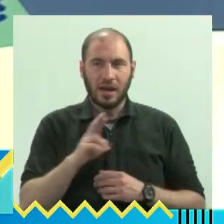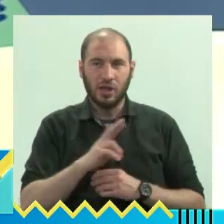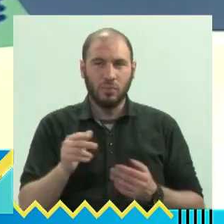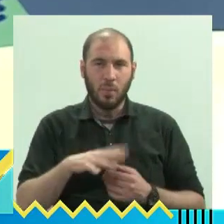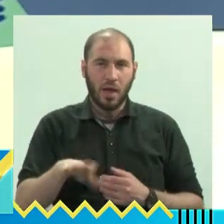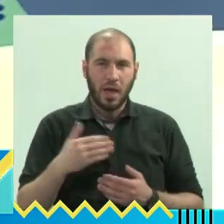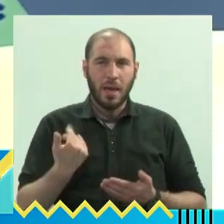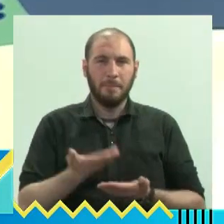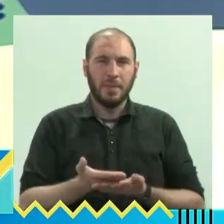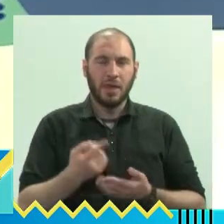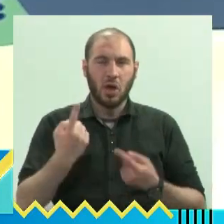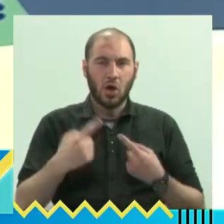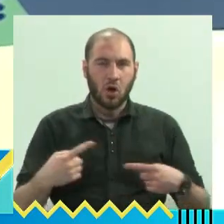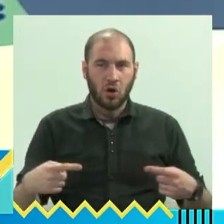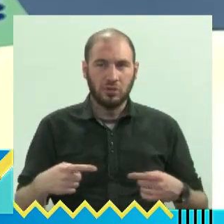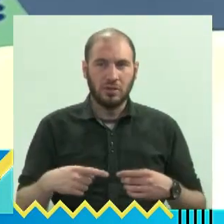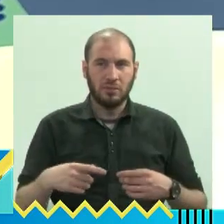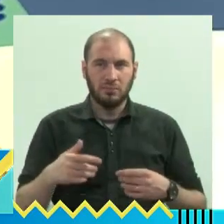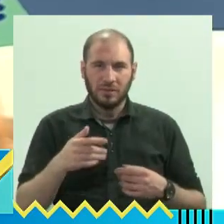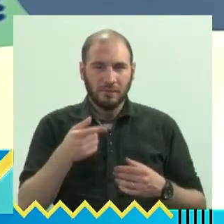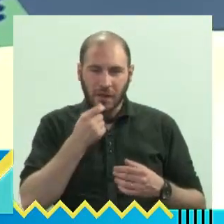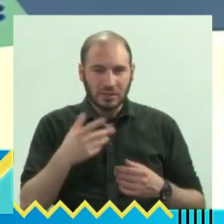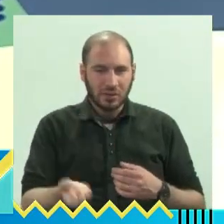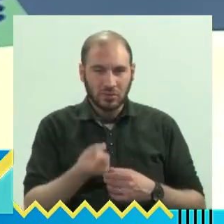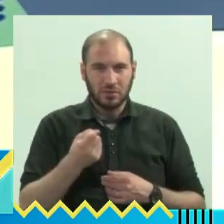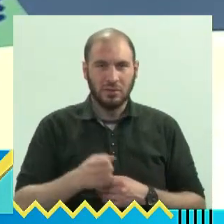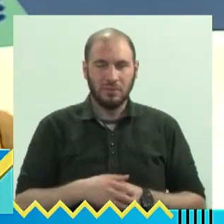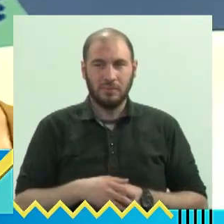se piden por cosas más cercanas, ¿no?